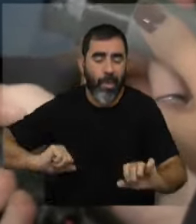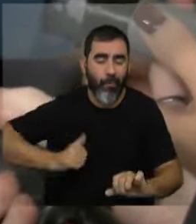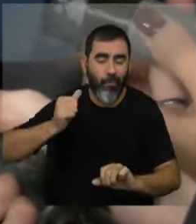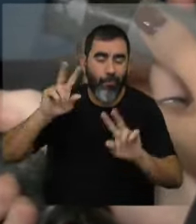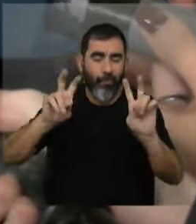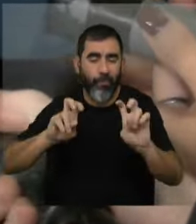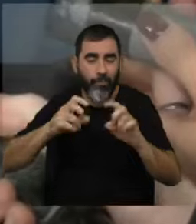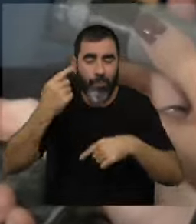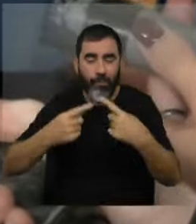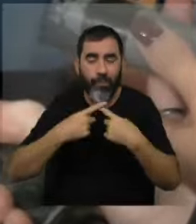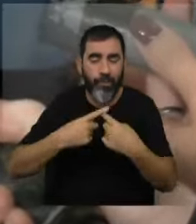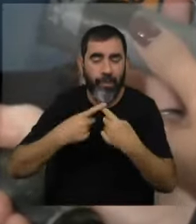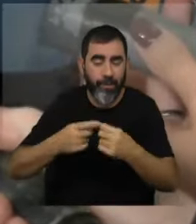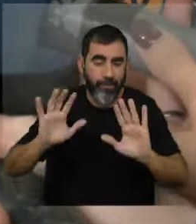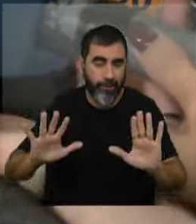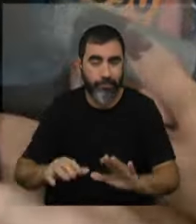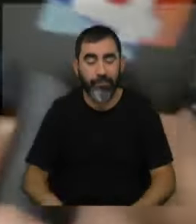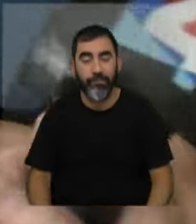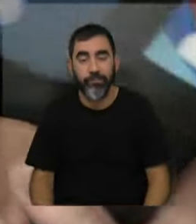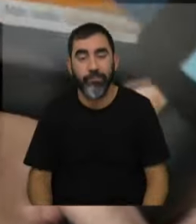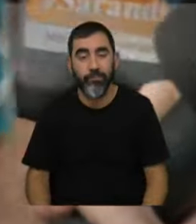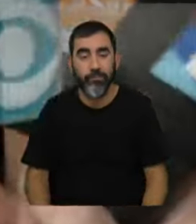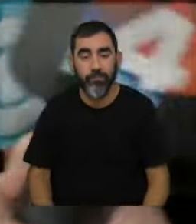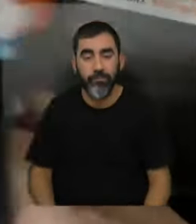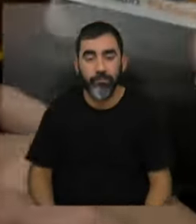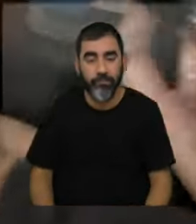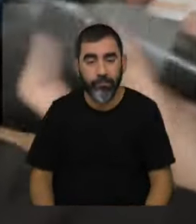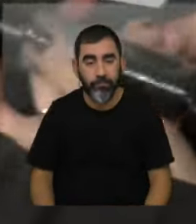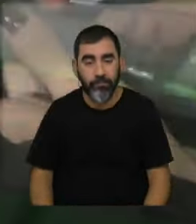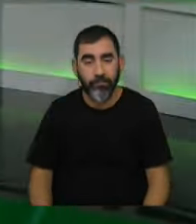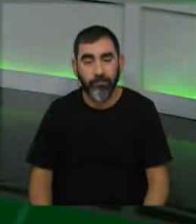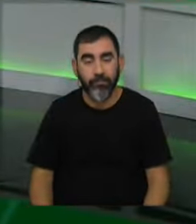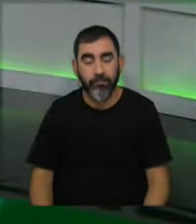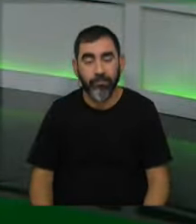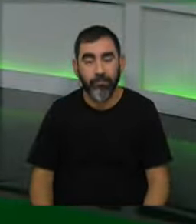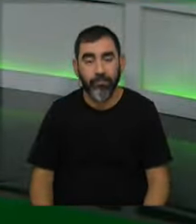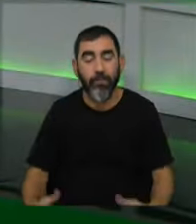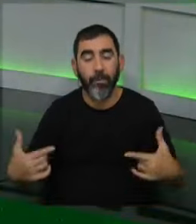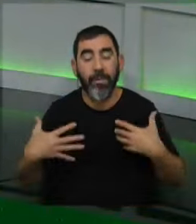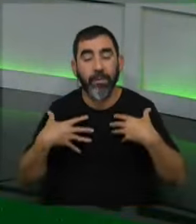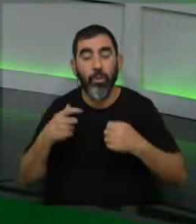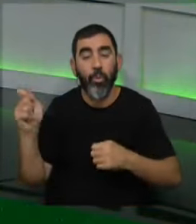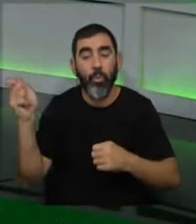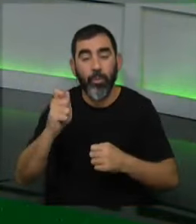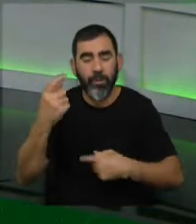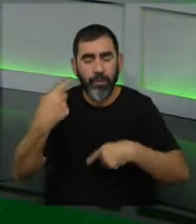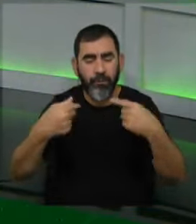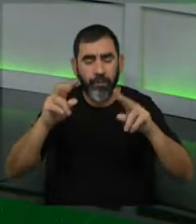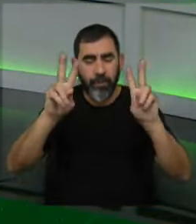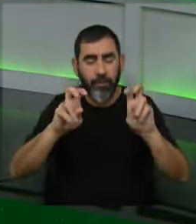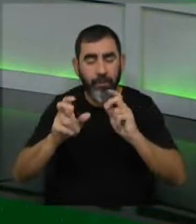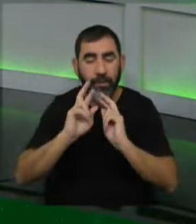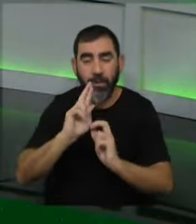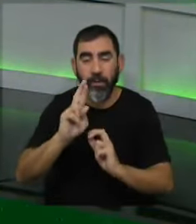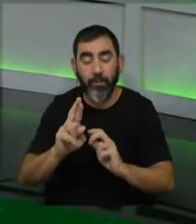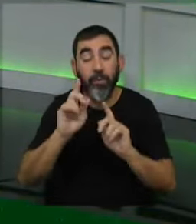temas sean polemizado y politizados términos la ministra de salud pública Karina narrando con varios temas además